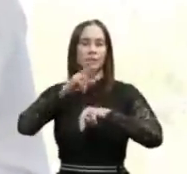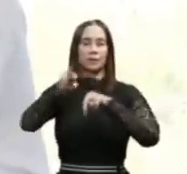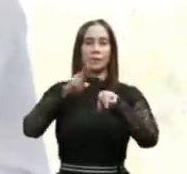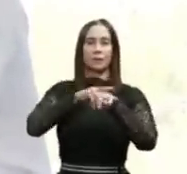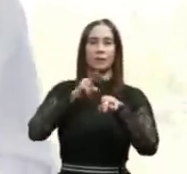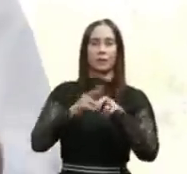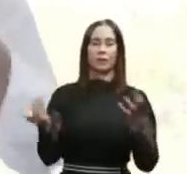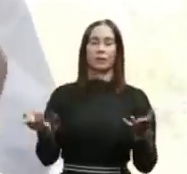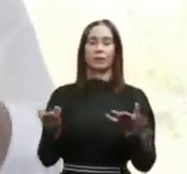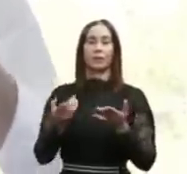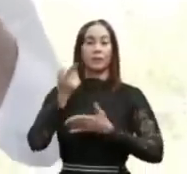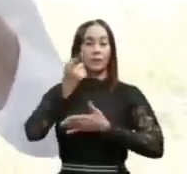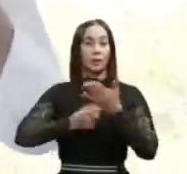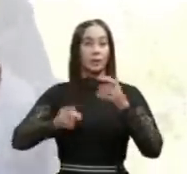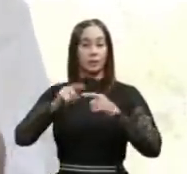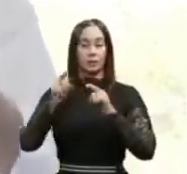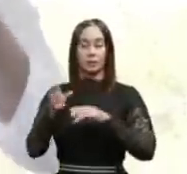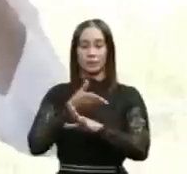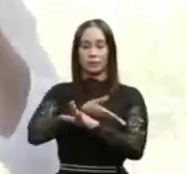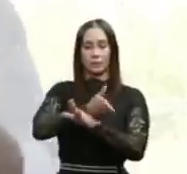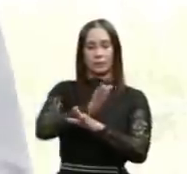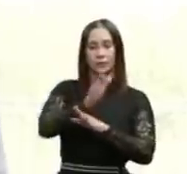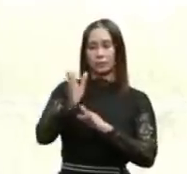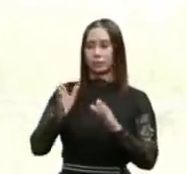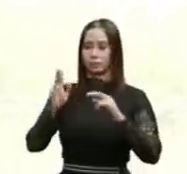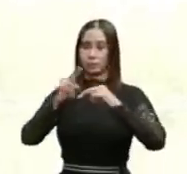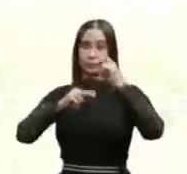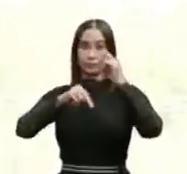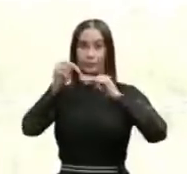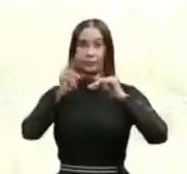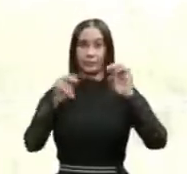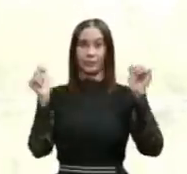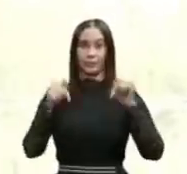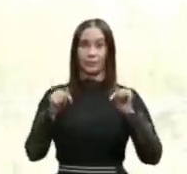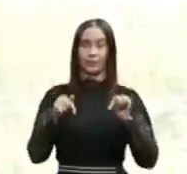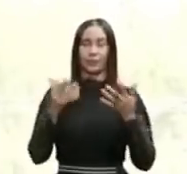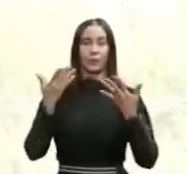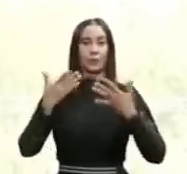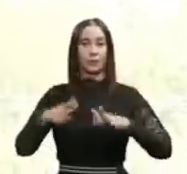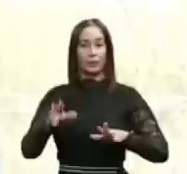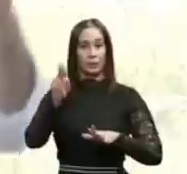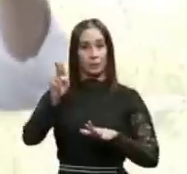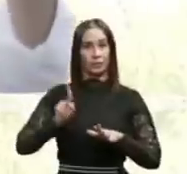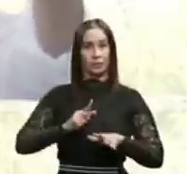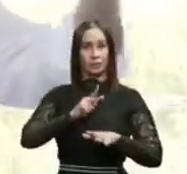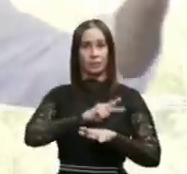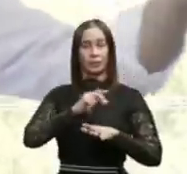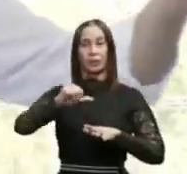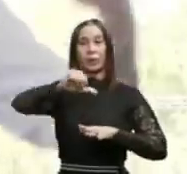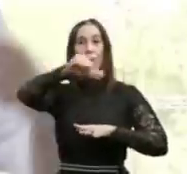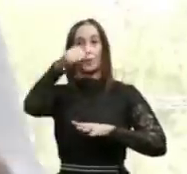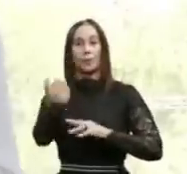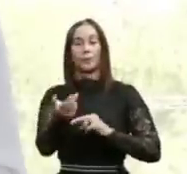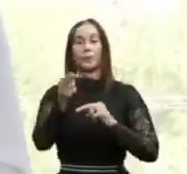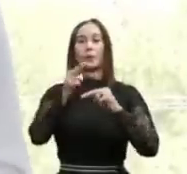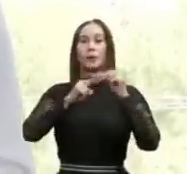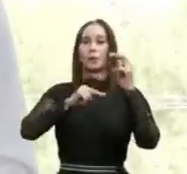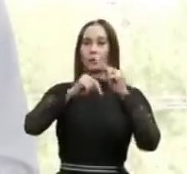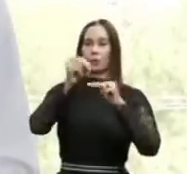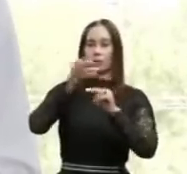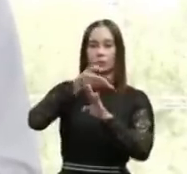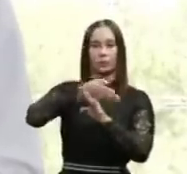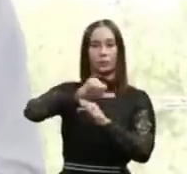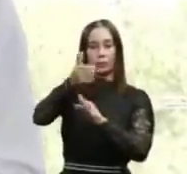región, con la adecuación de las carreteras y las construcciones. Y ya Deligne dijo otras construcciones de